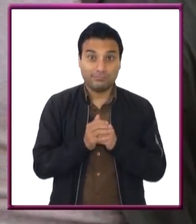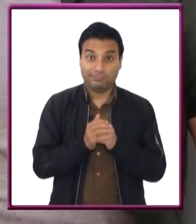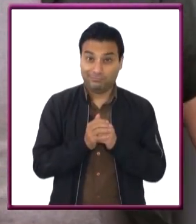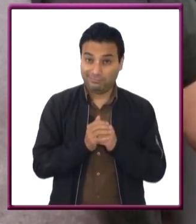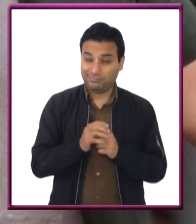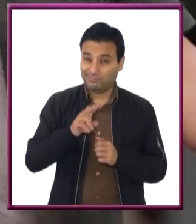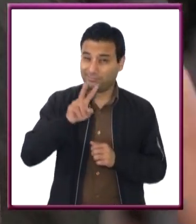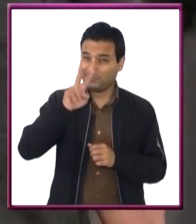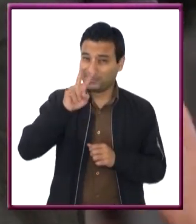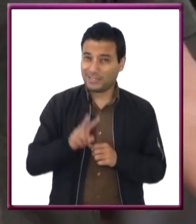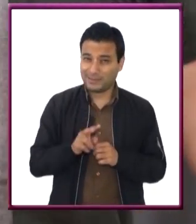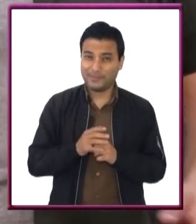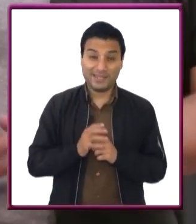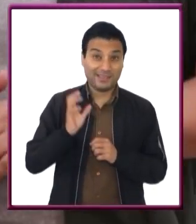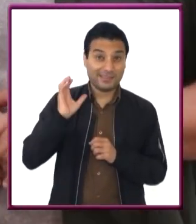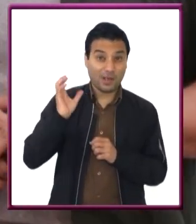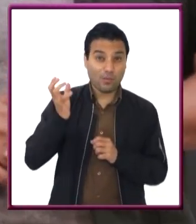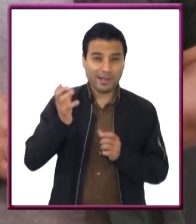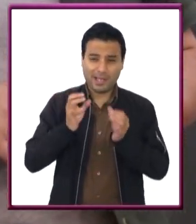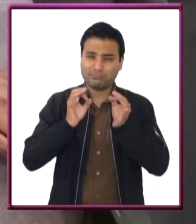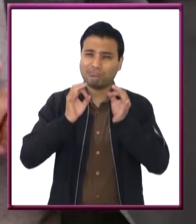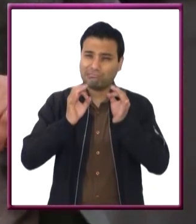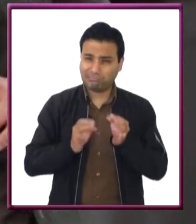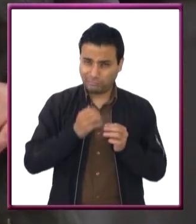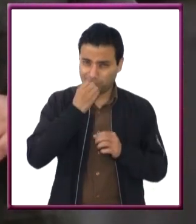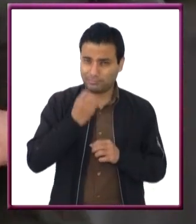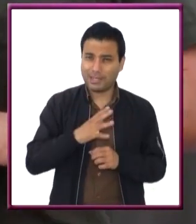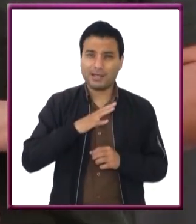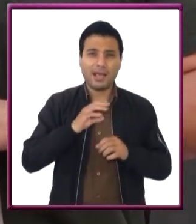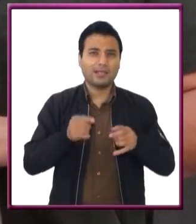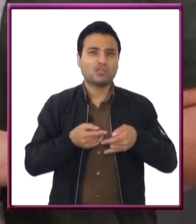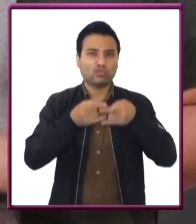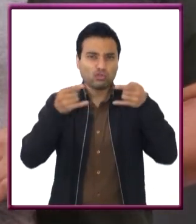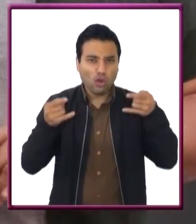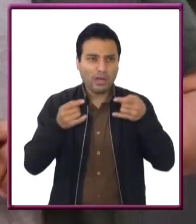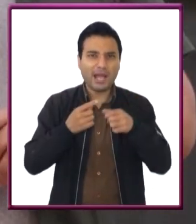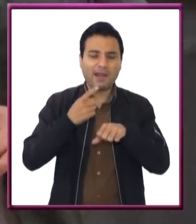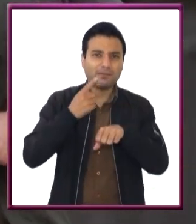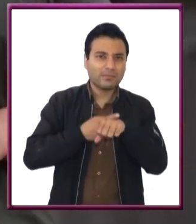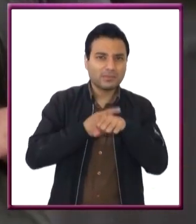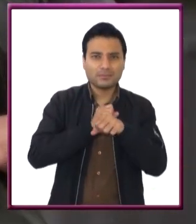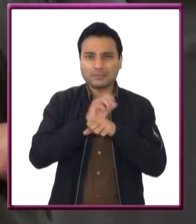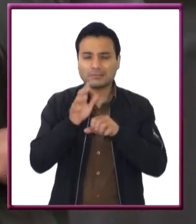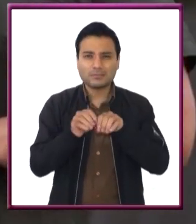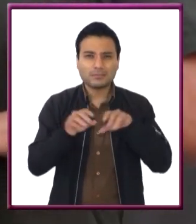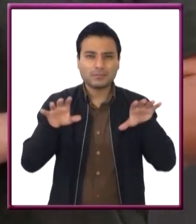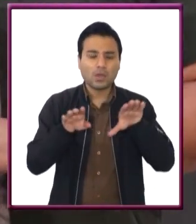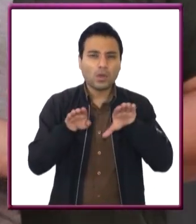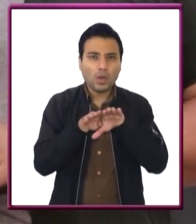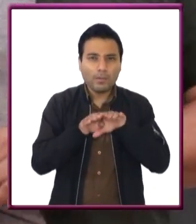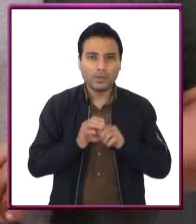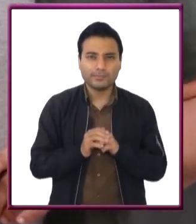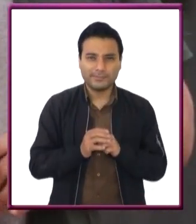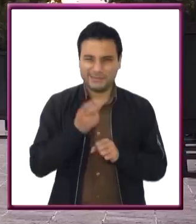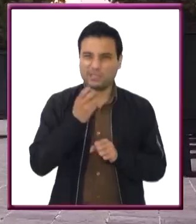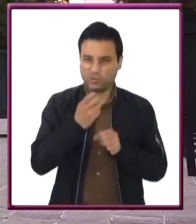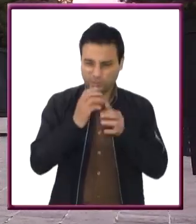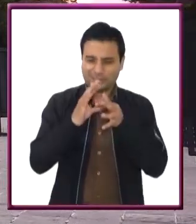hay como Tacubaya. Nos reconoceremos mejor con retratos, historia de la pandemia, símbolos y 68